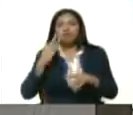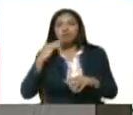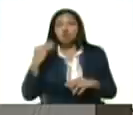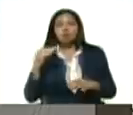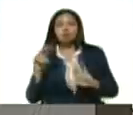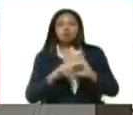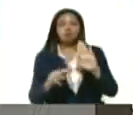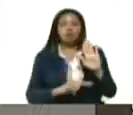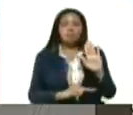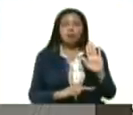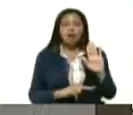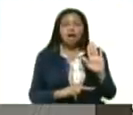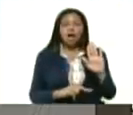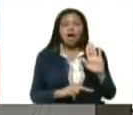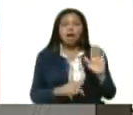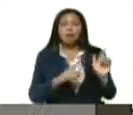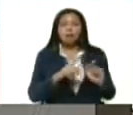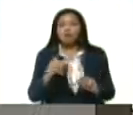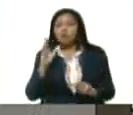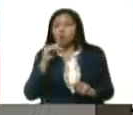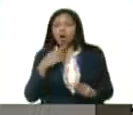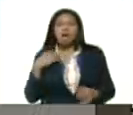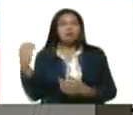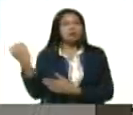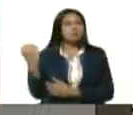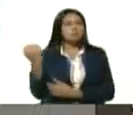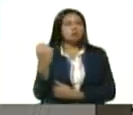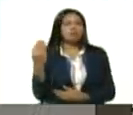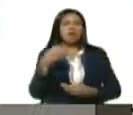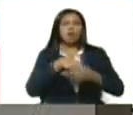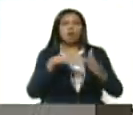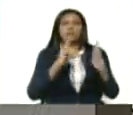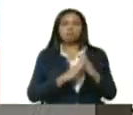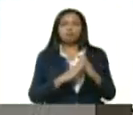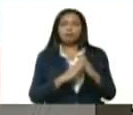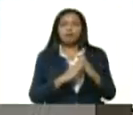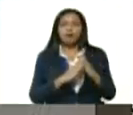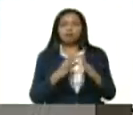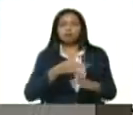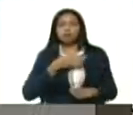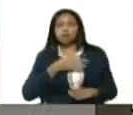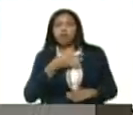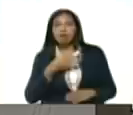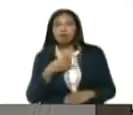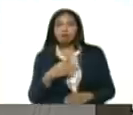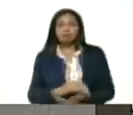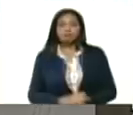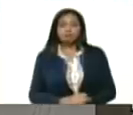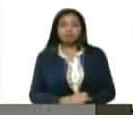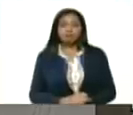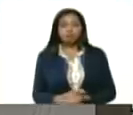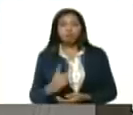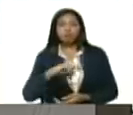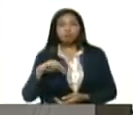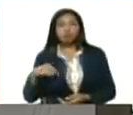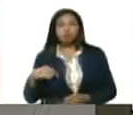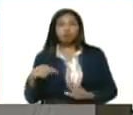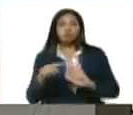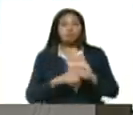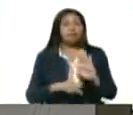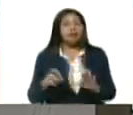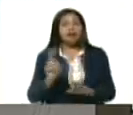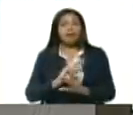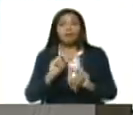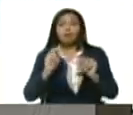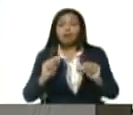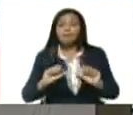cumplan con, o que no hayan cumplido con la cuarentena social y colectiva, los conminamos a que cumplan de inmediato.